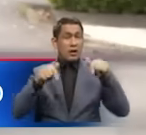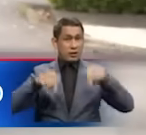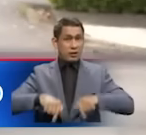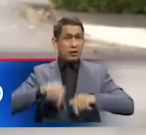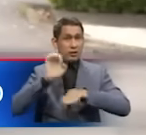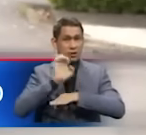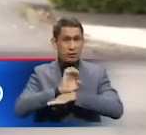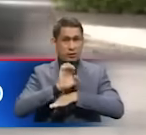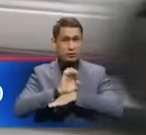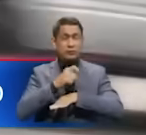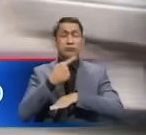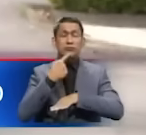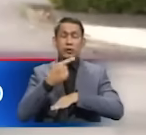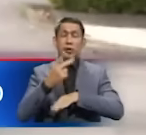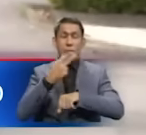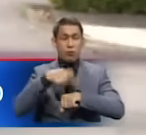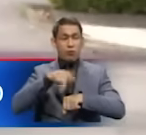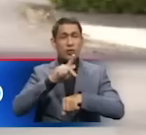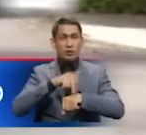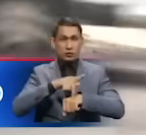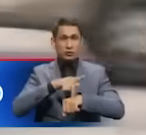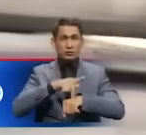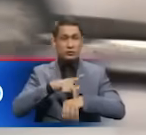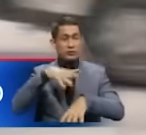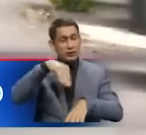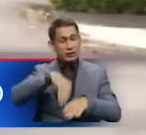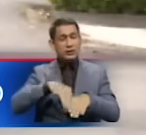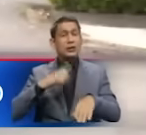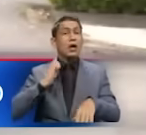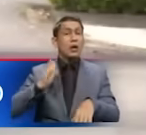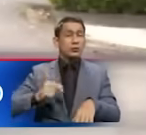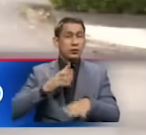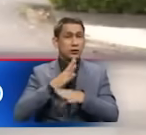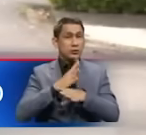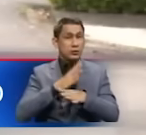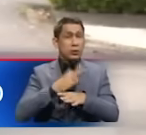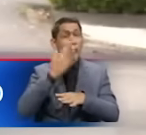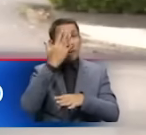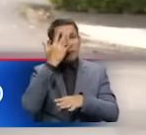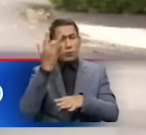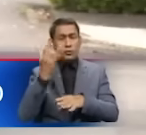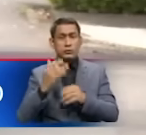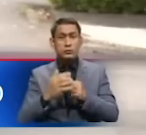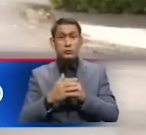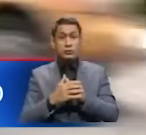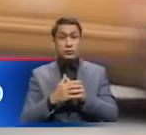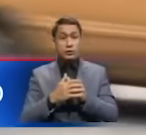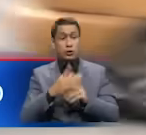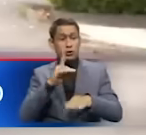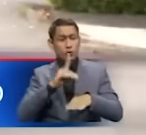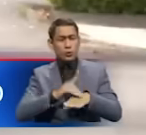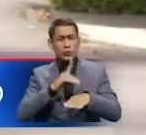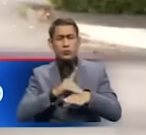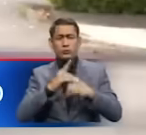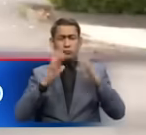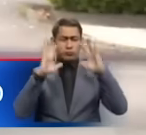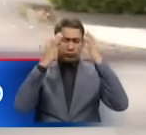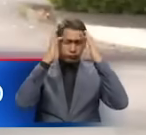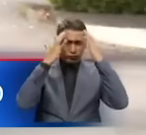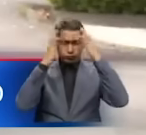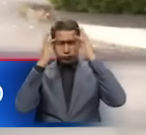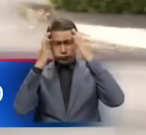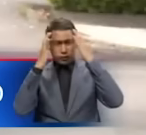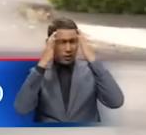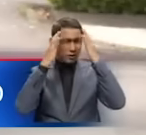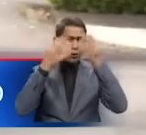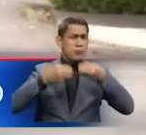corroboran profesionales del área, quienes dicen que debido a la cantidad de responsabilidad, la carga laboral, la